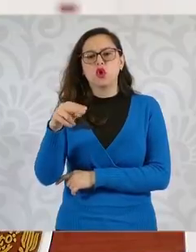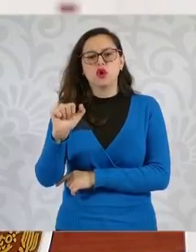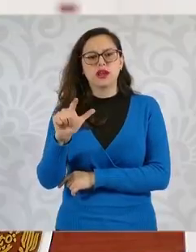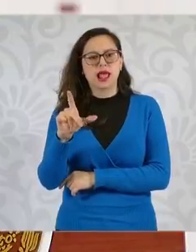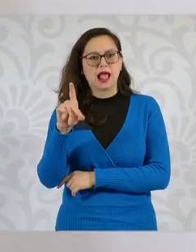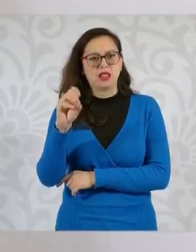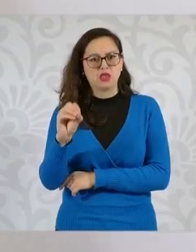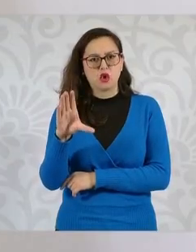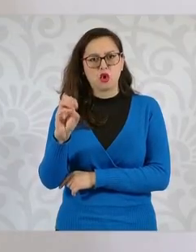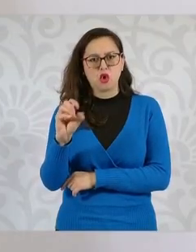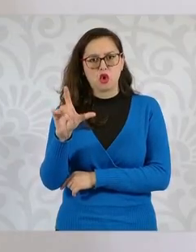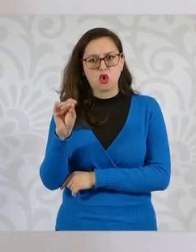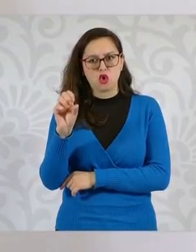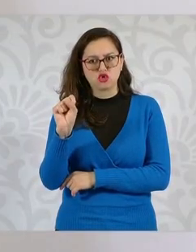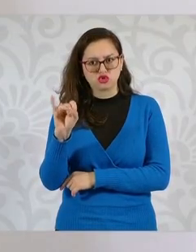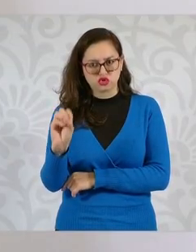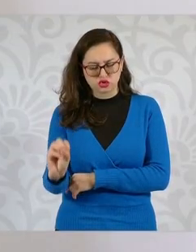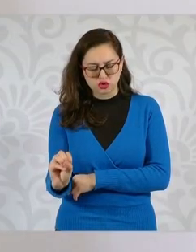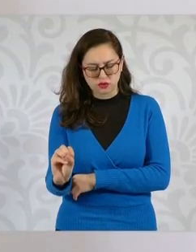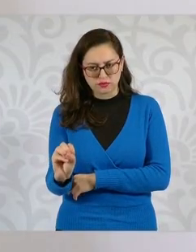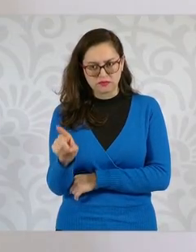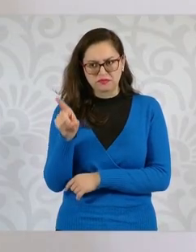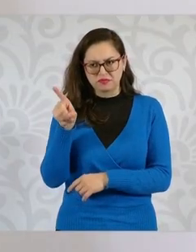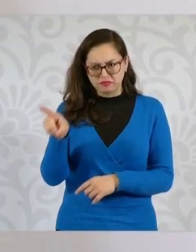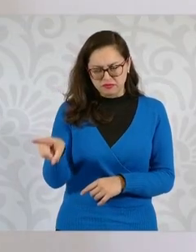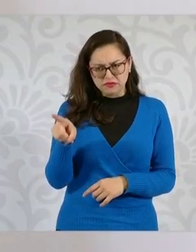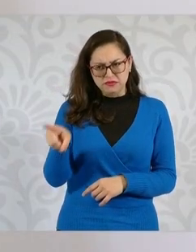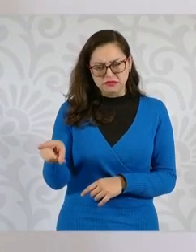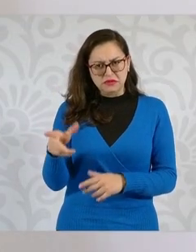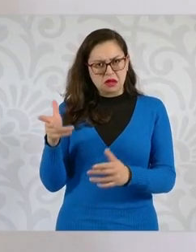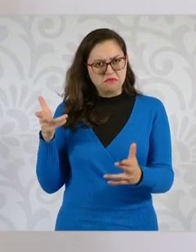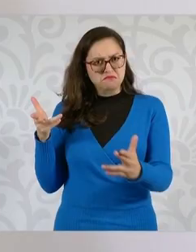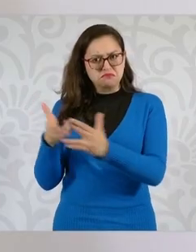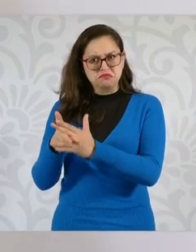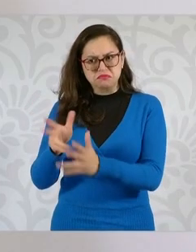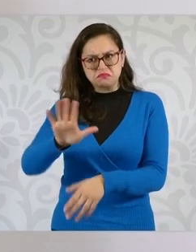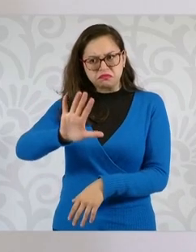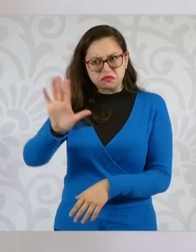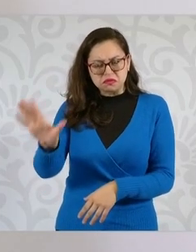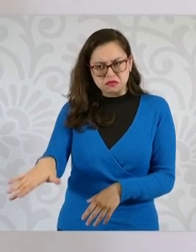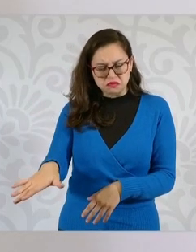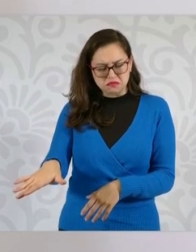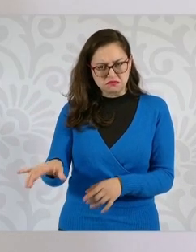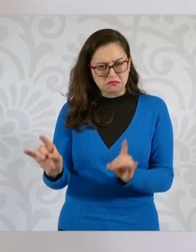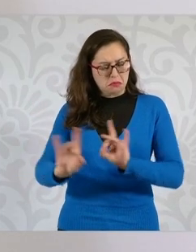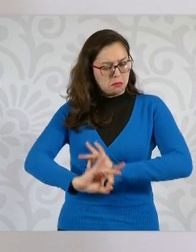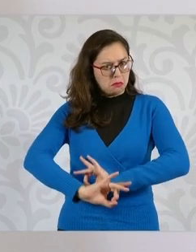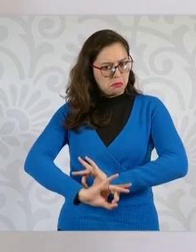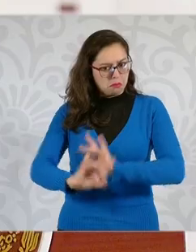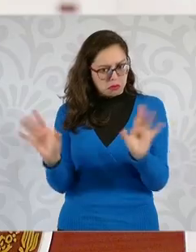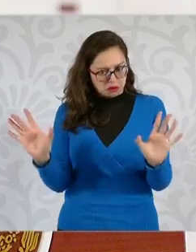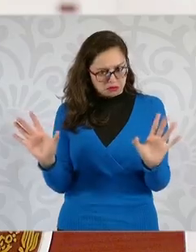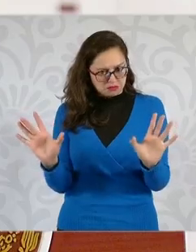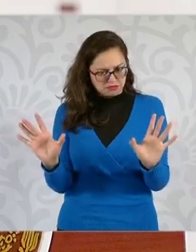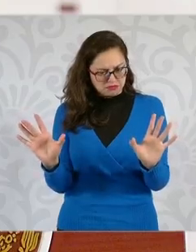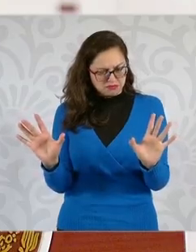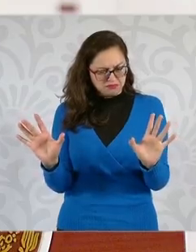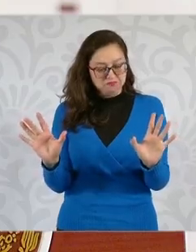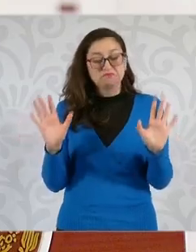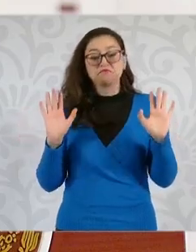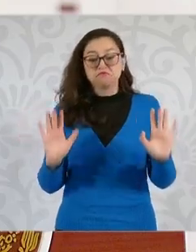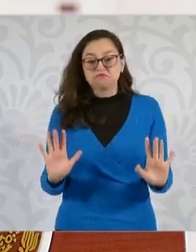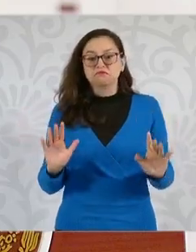25 de octubre de 2021, ya en esta época,